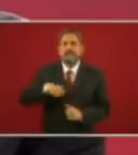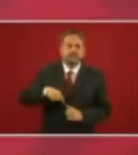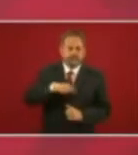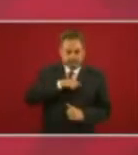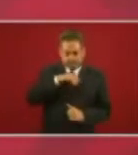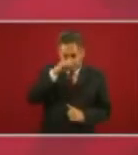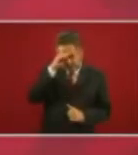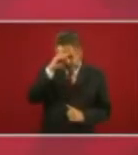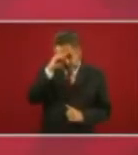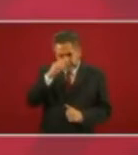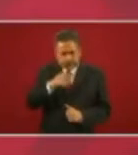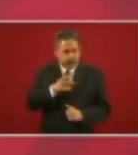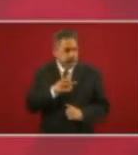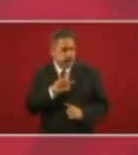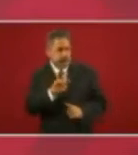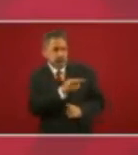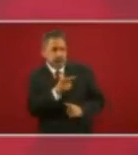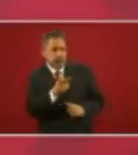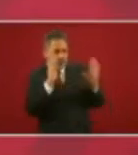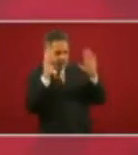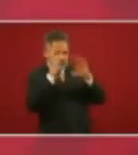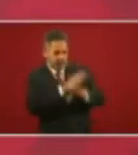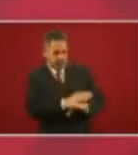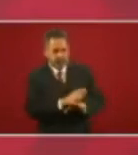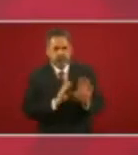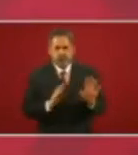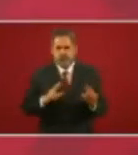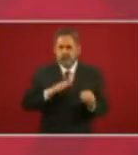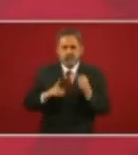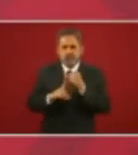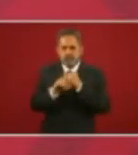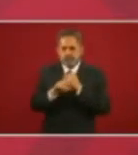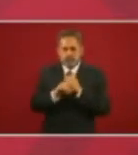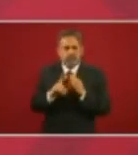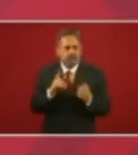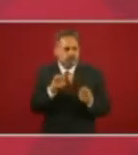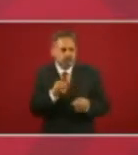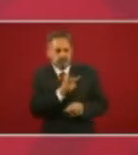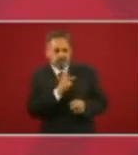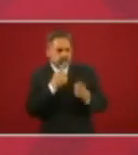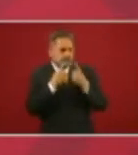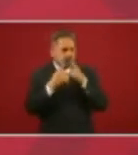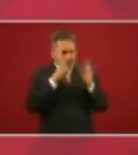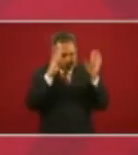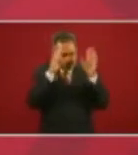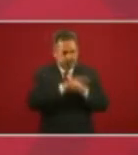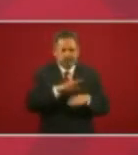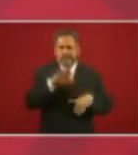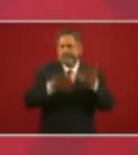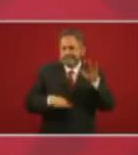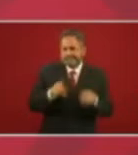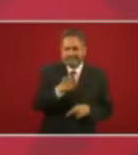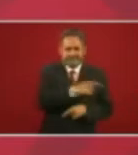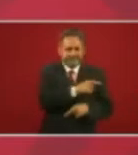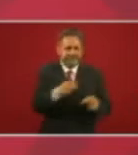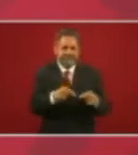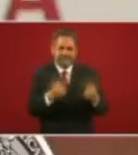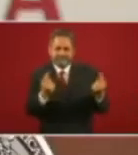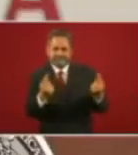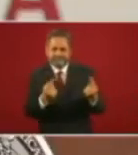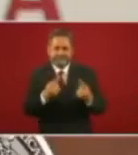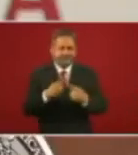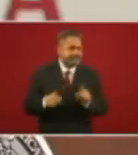procurado que se concilie y no hemos tenido problemas mayores. Han habido diferencias sobre